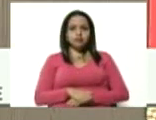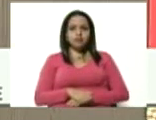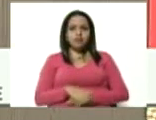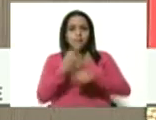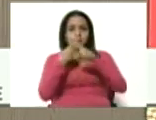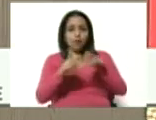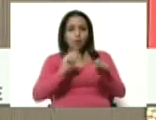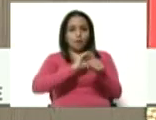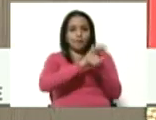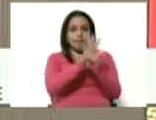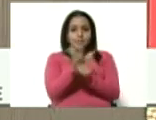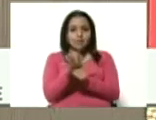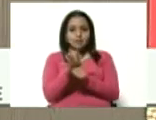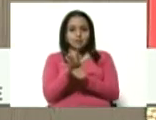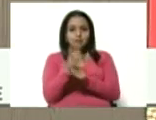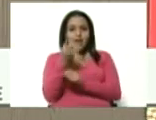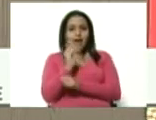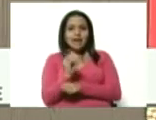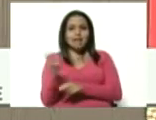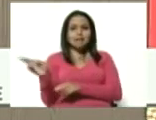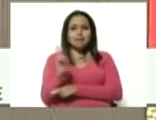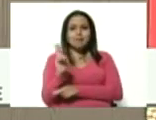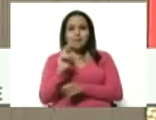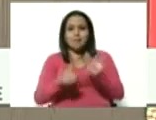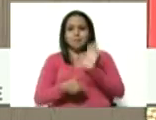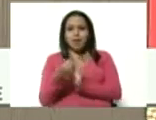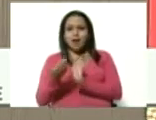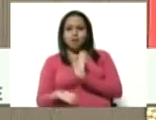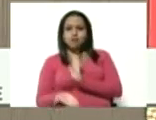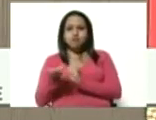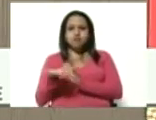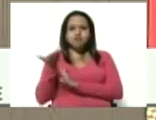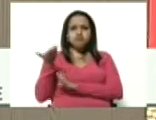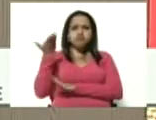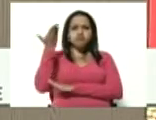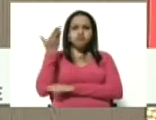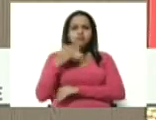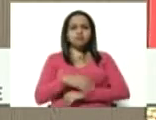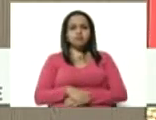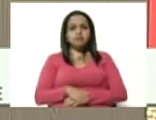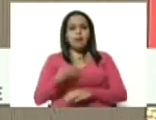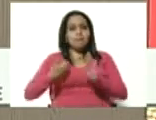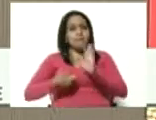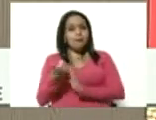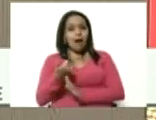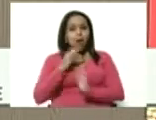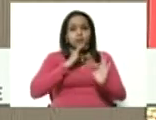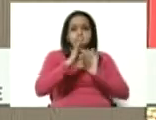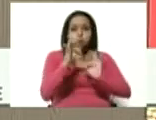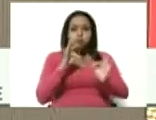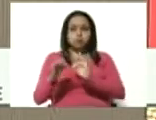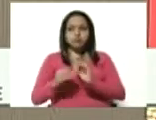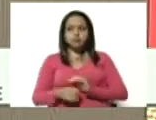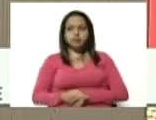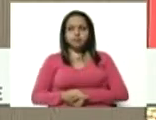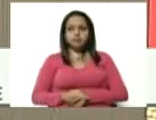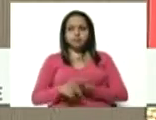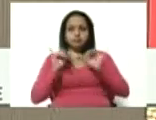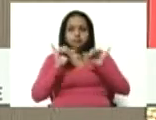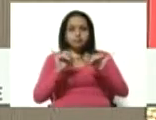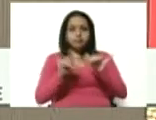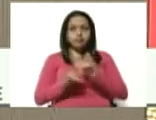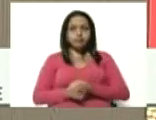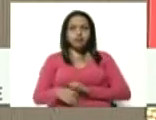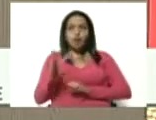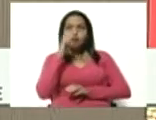en realidad se está acelerando. Se está acelerando. Y todavía no